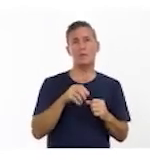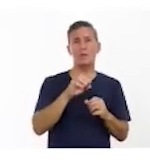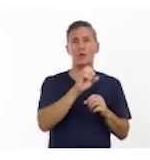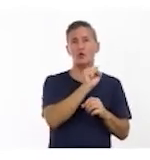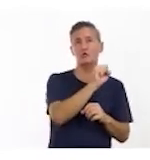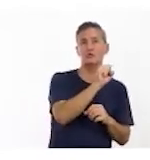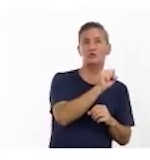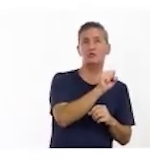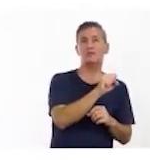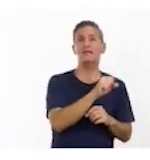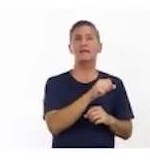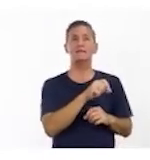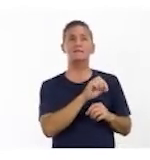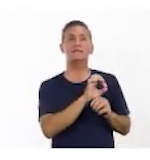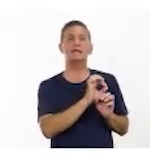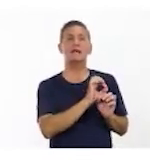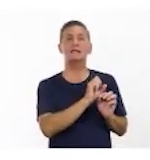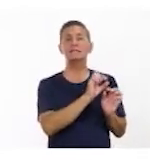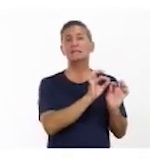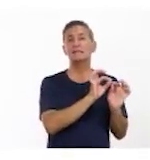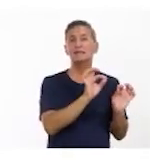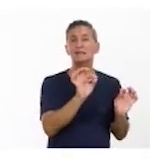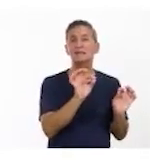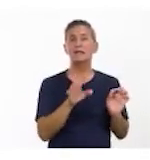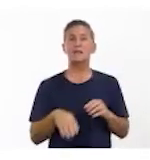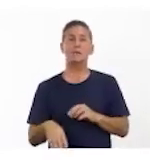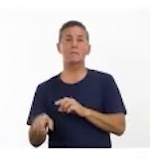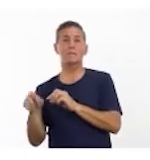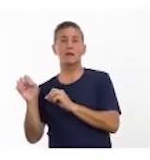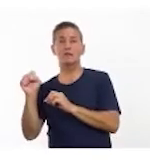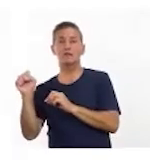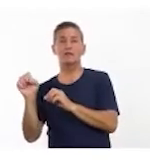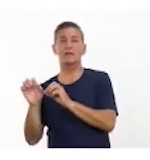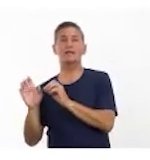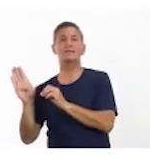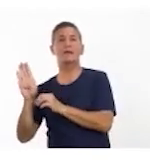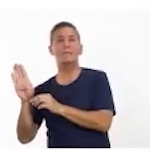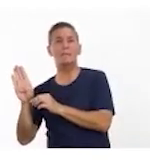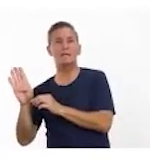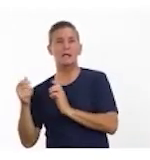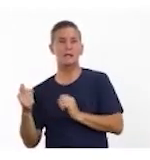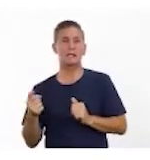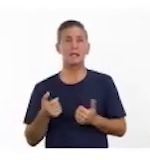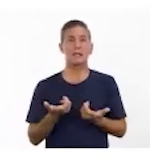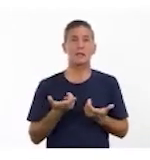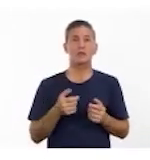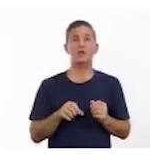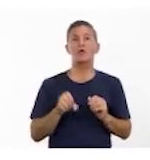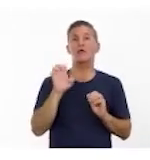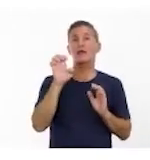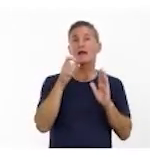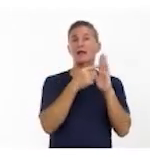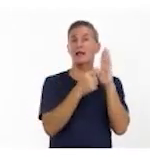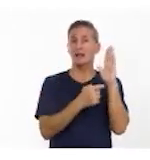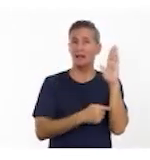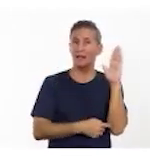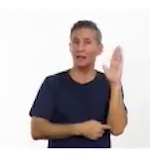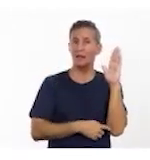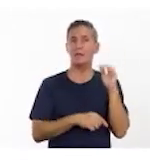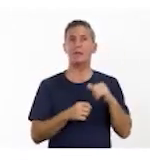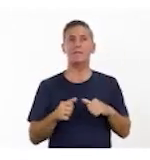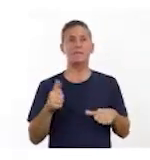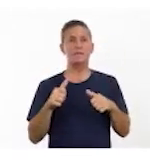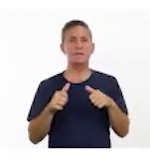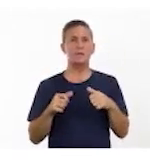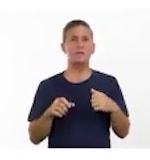en sustancias simples y binarias, teniendo en cuenta la posición en la tabla periódica de los